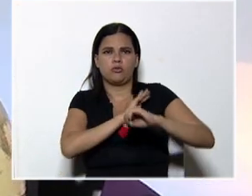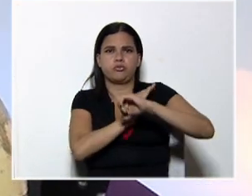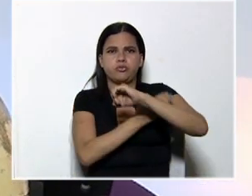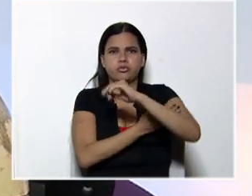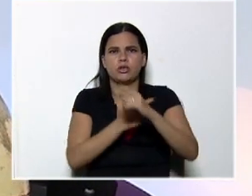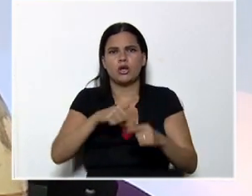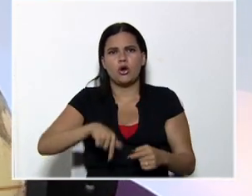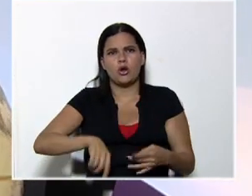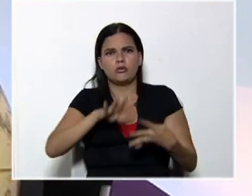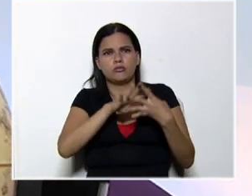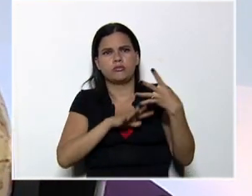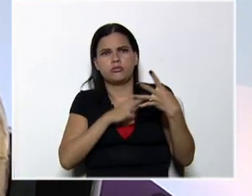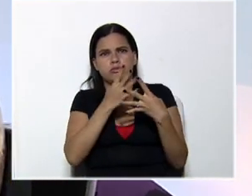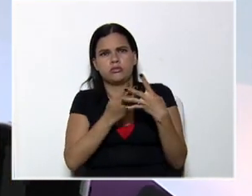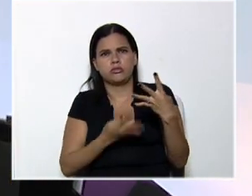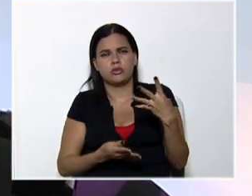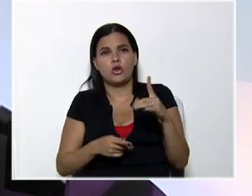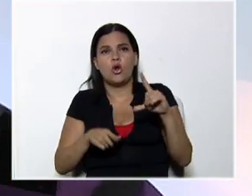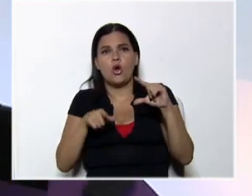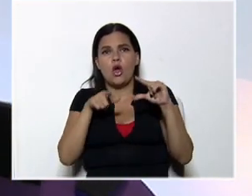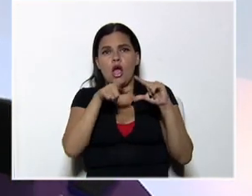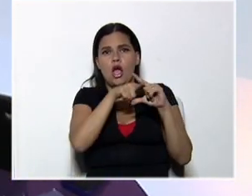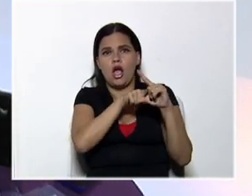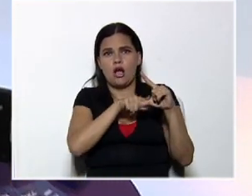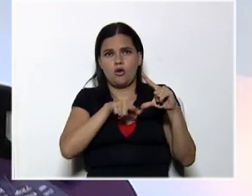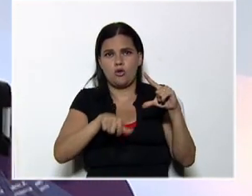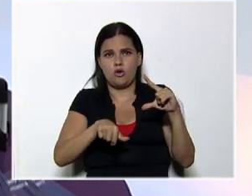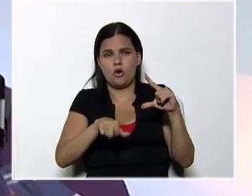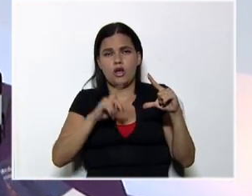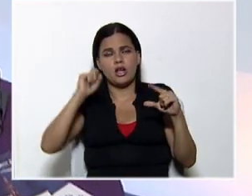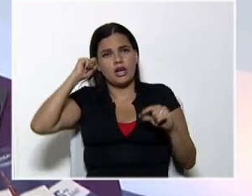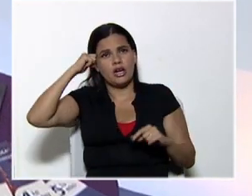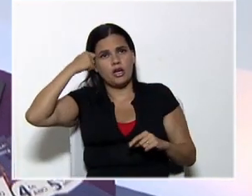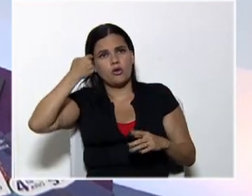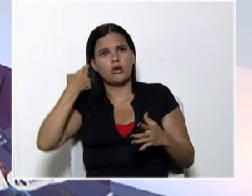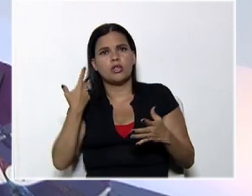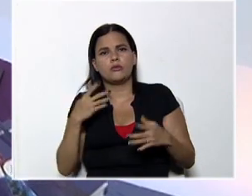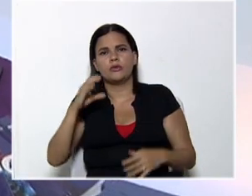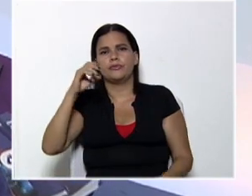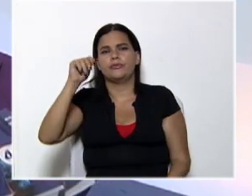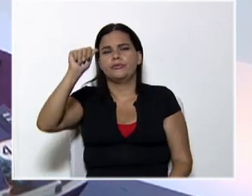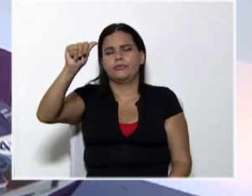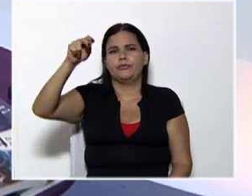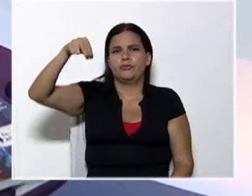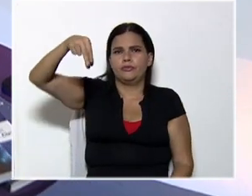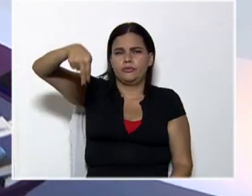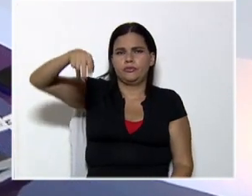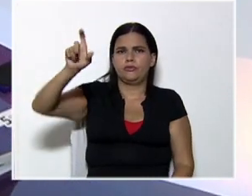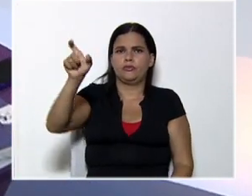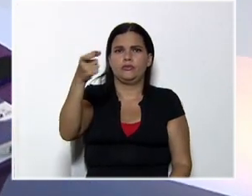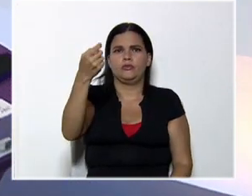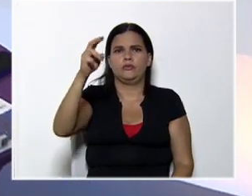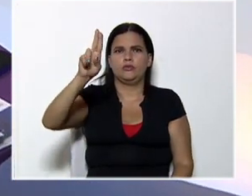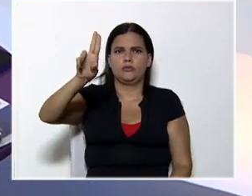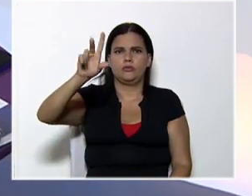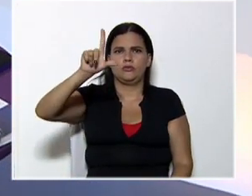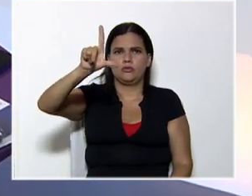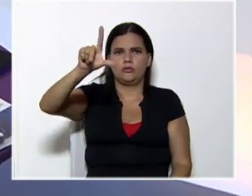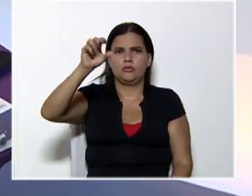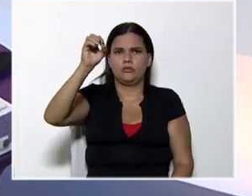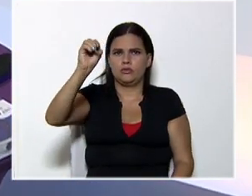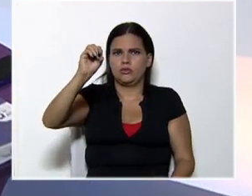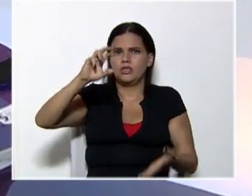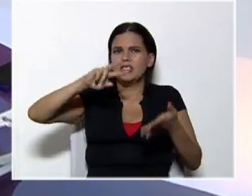matemática son los ángulos. Recordemos que el concepto de ángulos va dado como